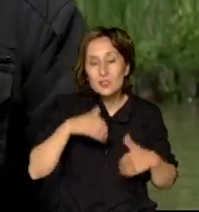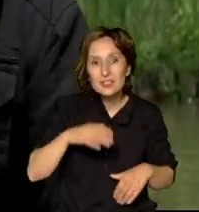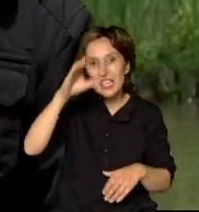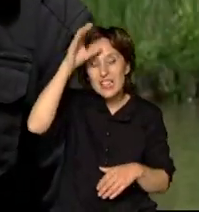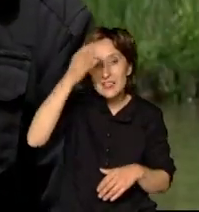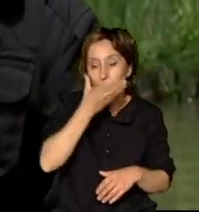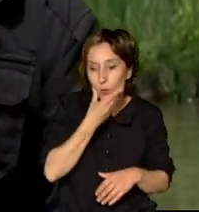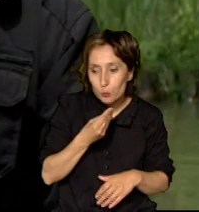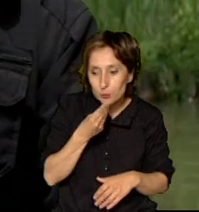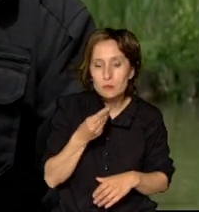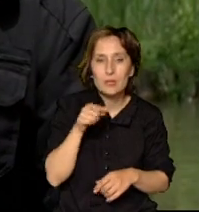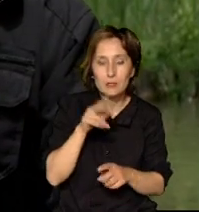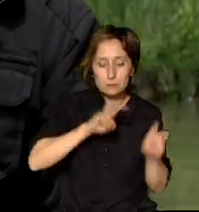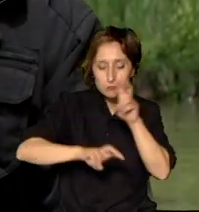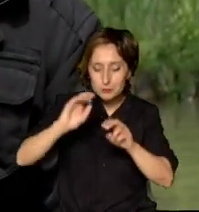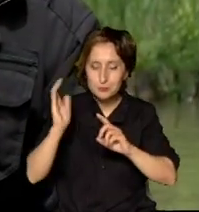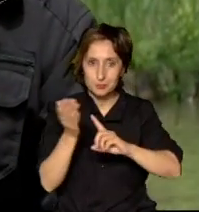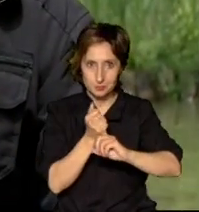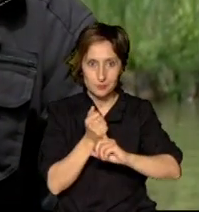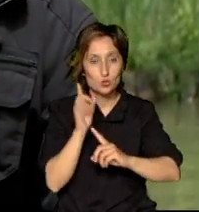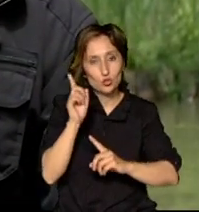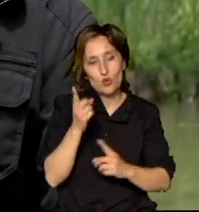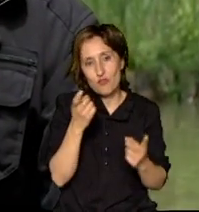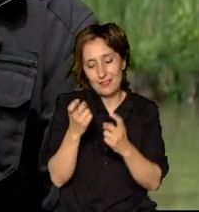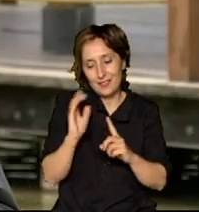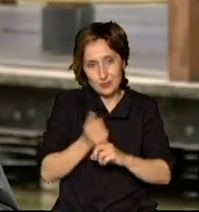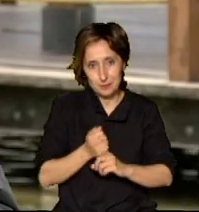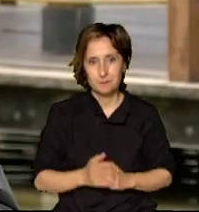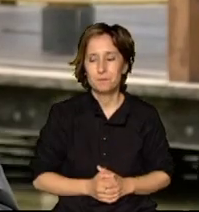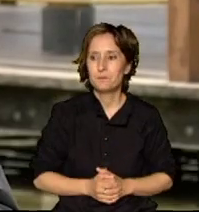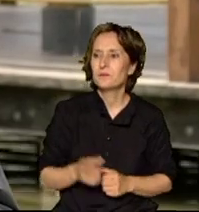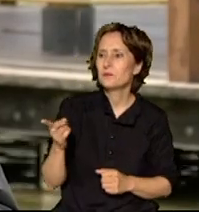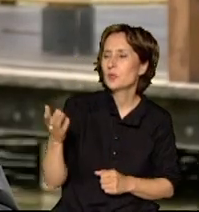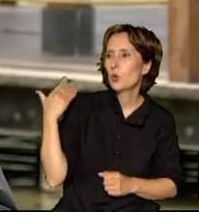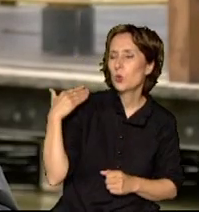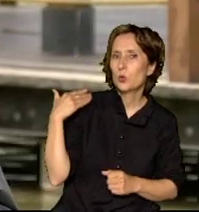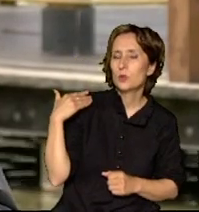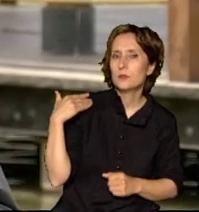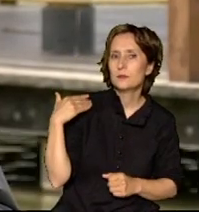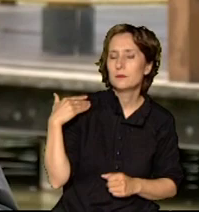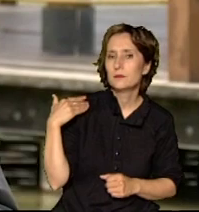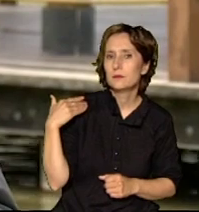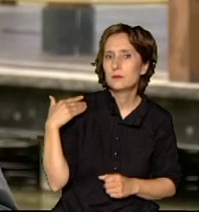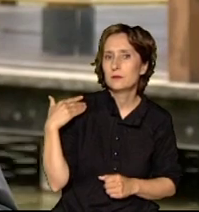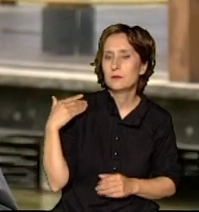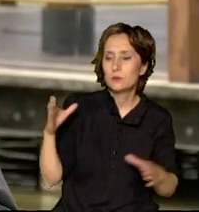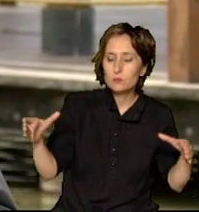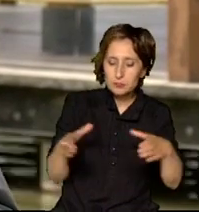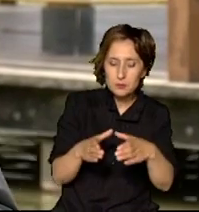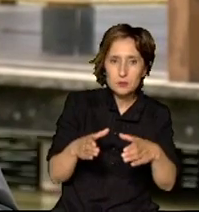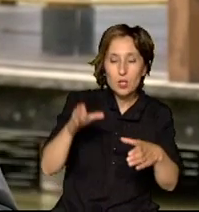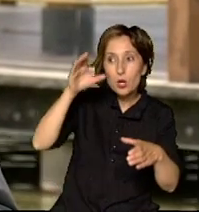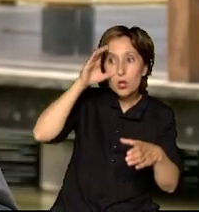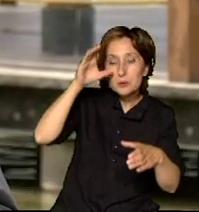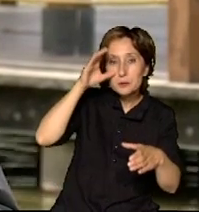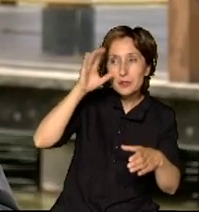ciencia, que existe, solo hay que saber encontrarla, ¿no? Pasaste en un momento dado a formar parte del cuerpo de observadores